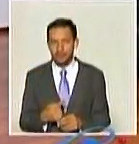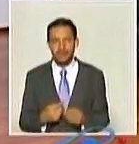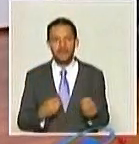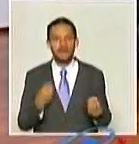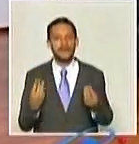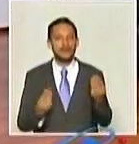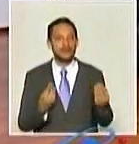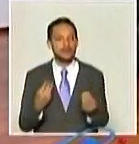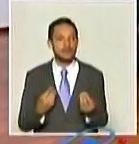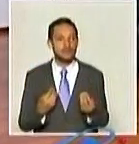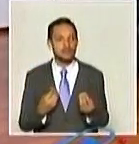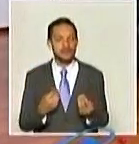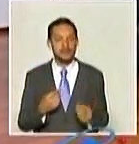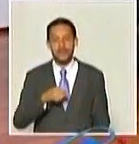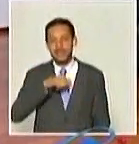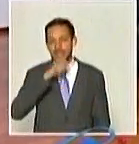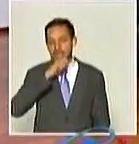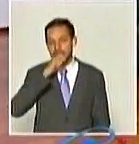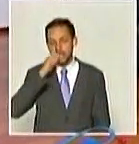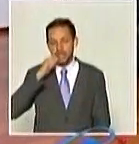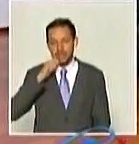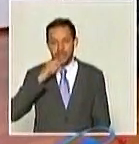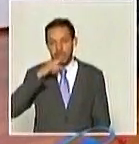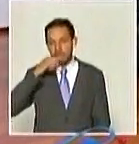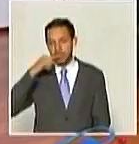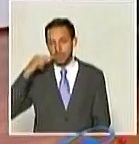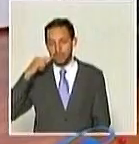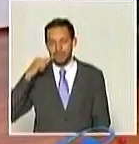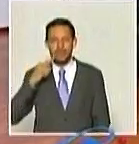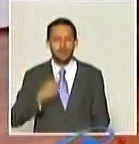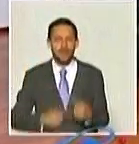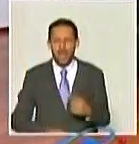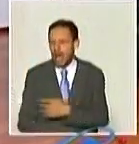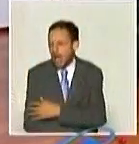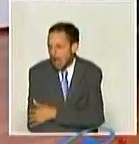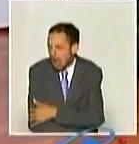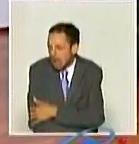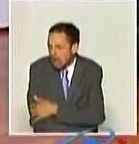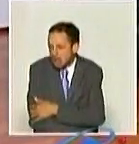puede mover un cepillo de dientes, sino que tiene un motorcito para que lo mueva. Y ni